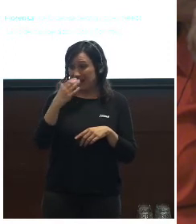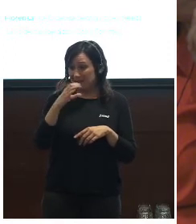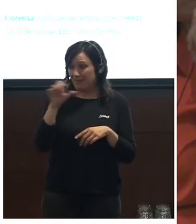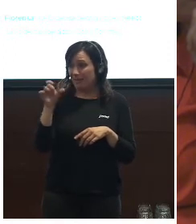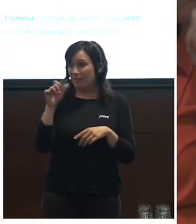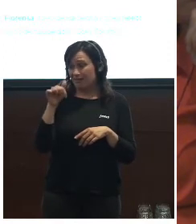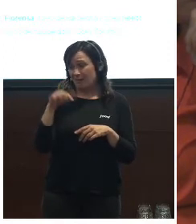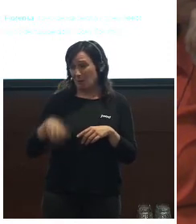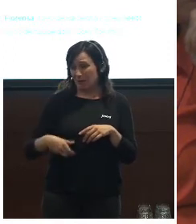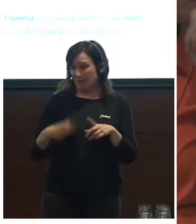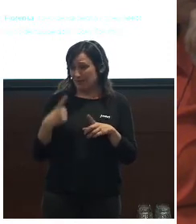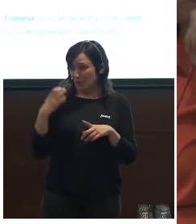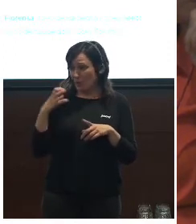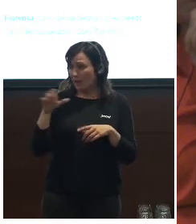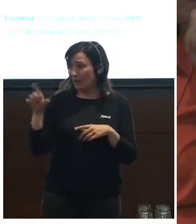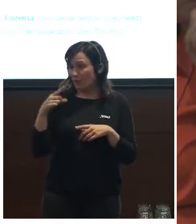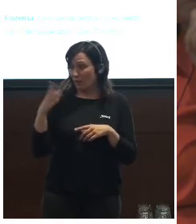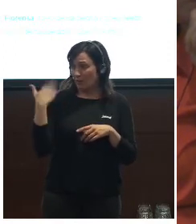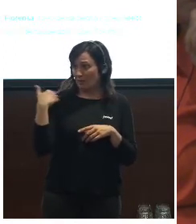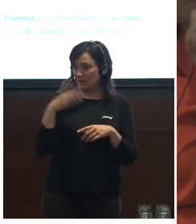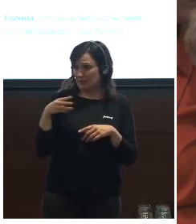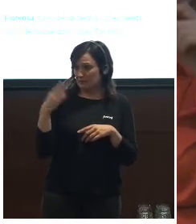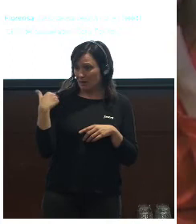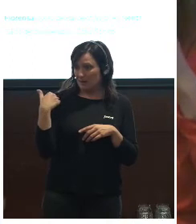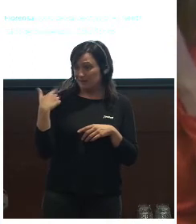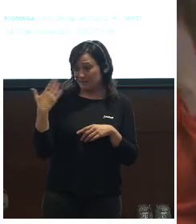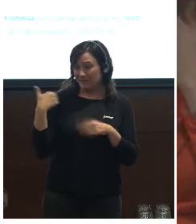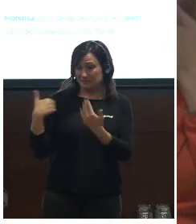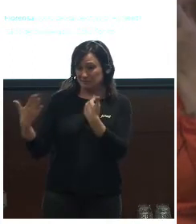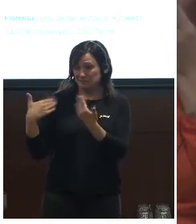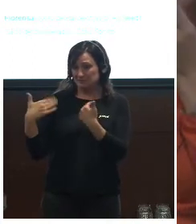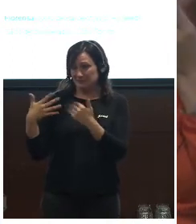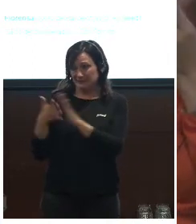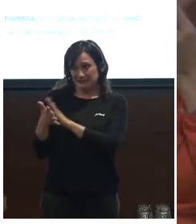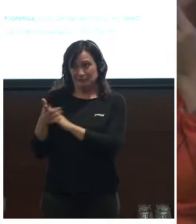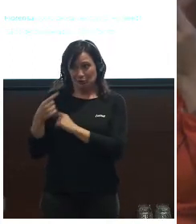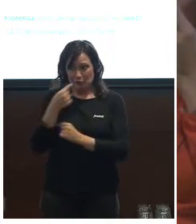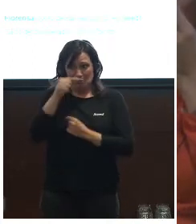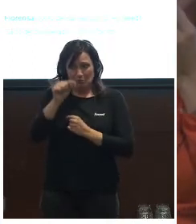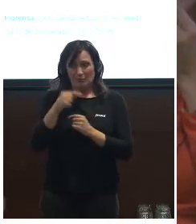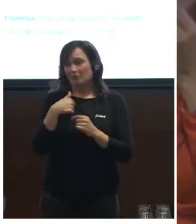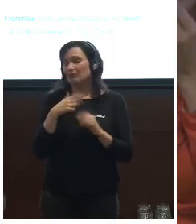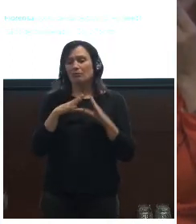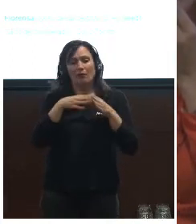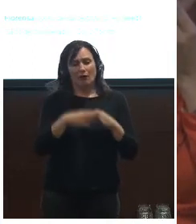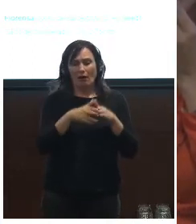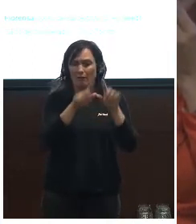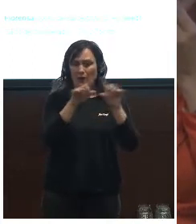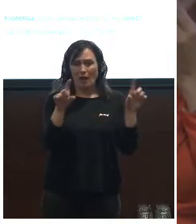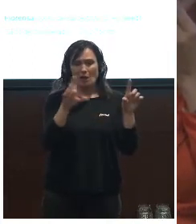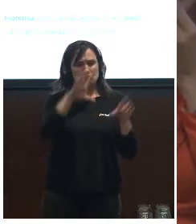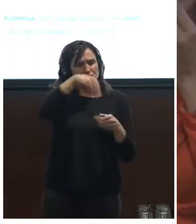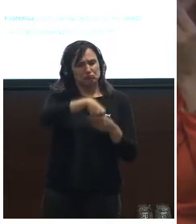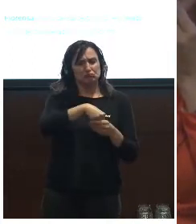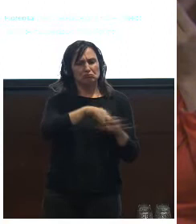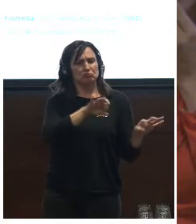Cunard, yo estuve hace dos o tres semanas, que le he dicho antes cuando estábamos tomando el bocadillo que lo iba a contar, una naviera que internamente puede estar muy